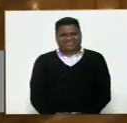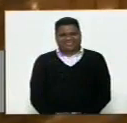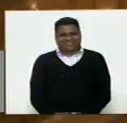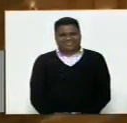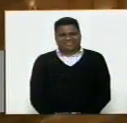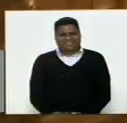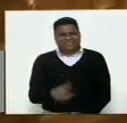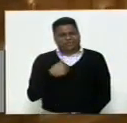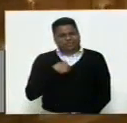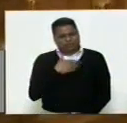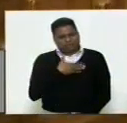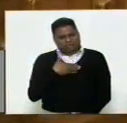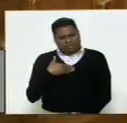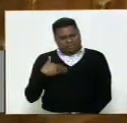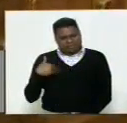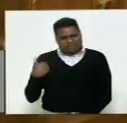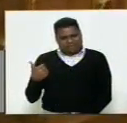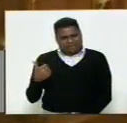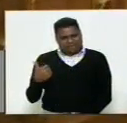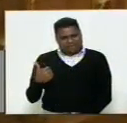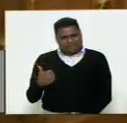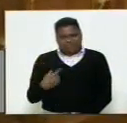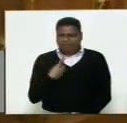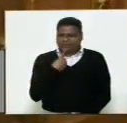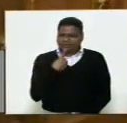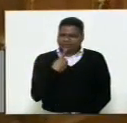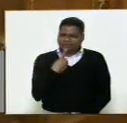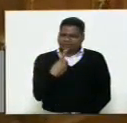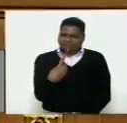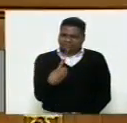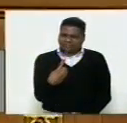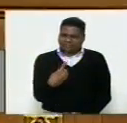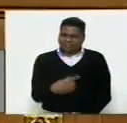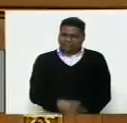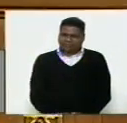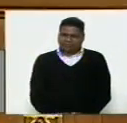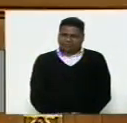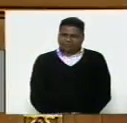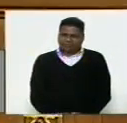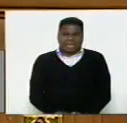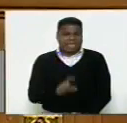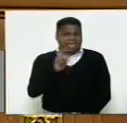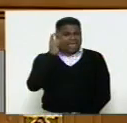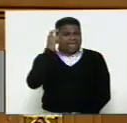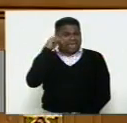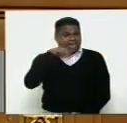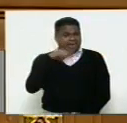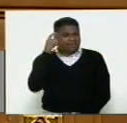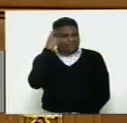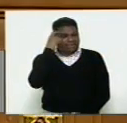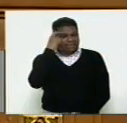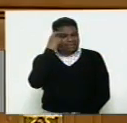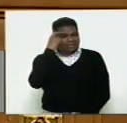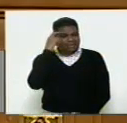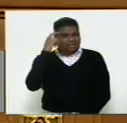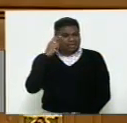Yo quiero dedicar este día de gloria.